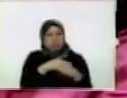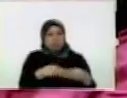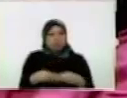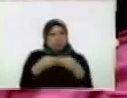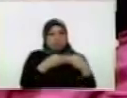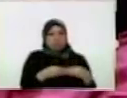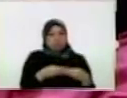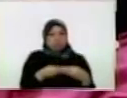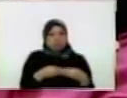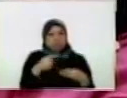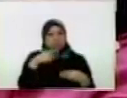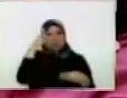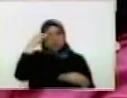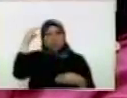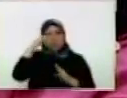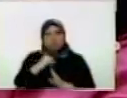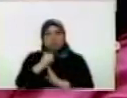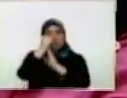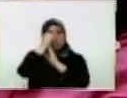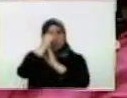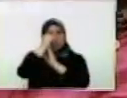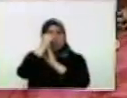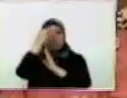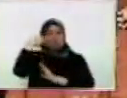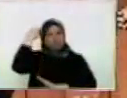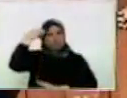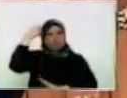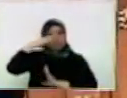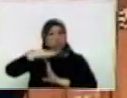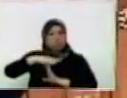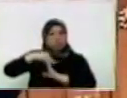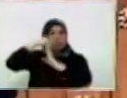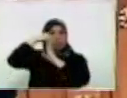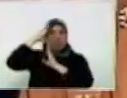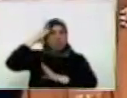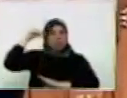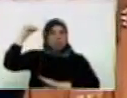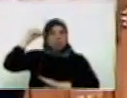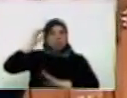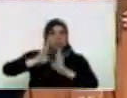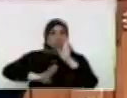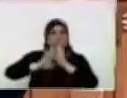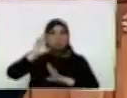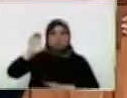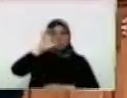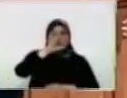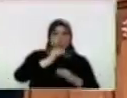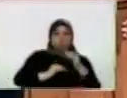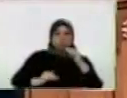a Estados Unidos para ser una potencia política, económica, una nación superior.